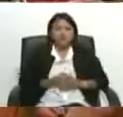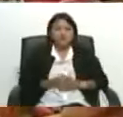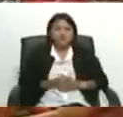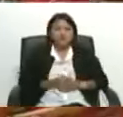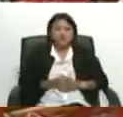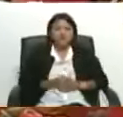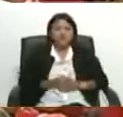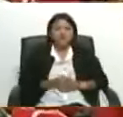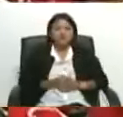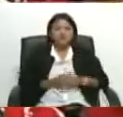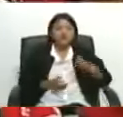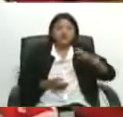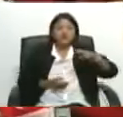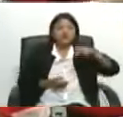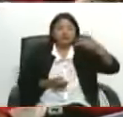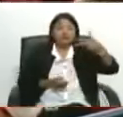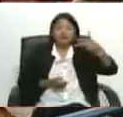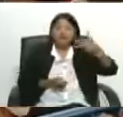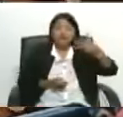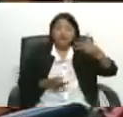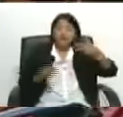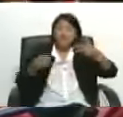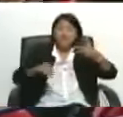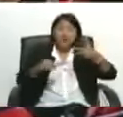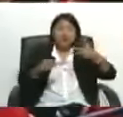van a salir tres, que van a salir